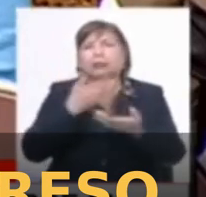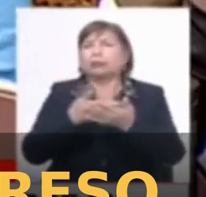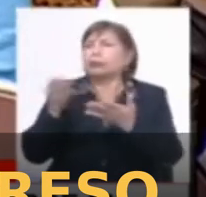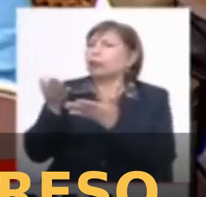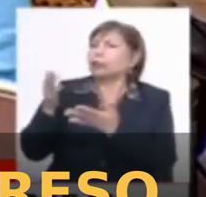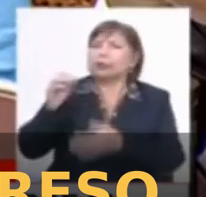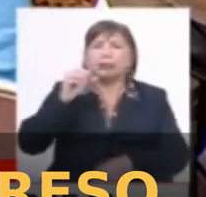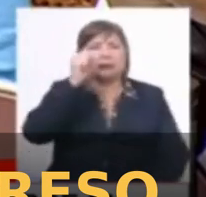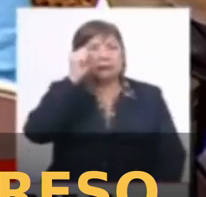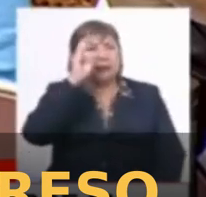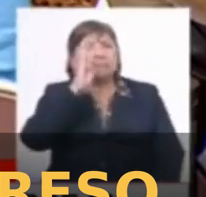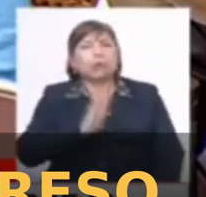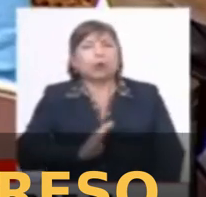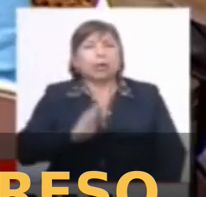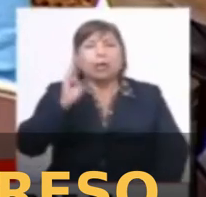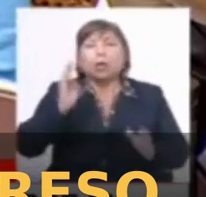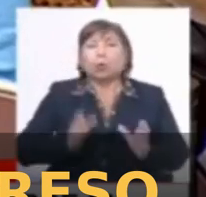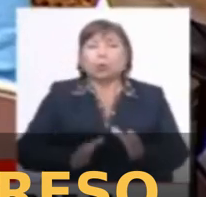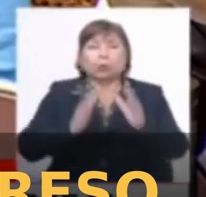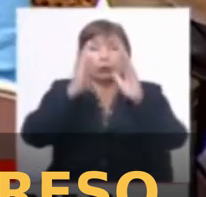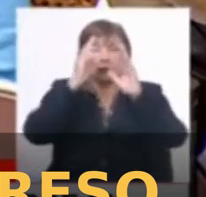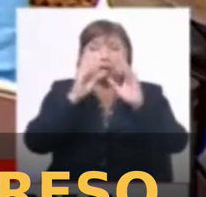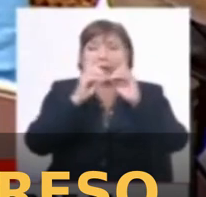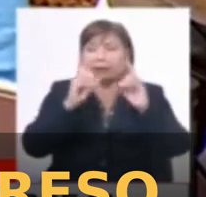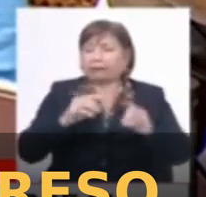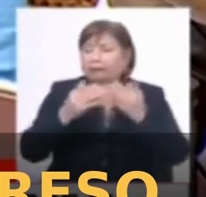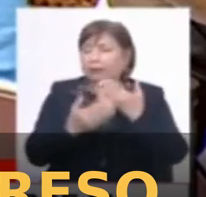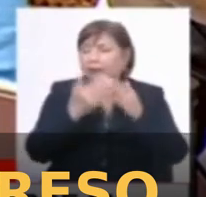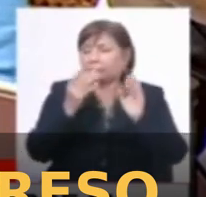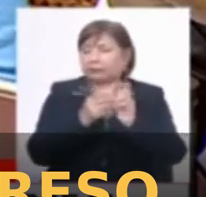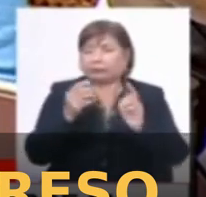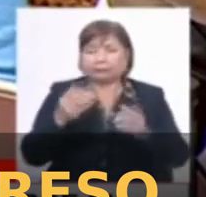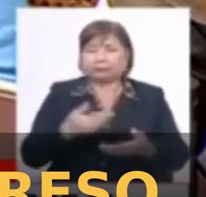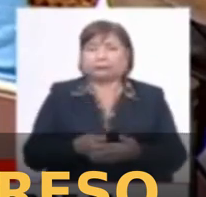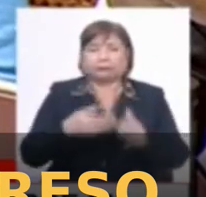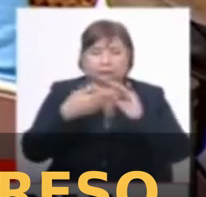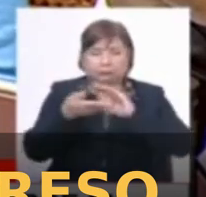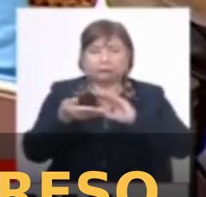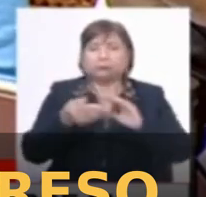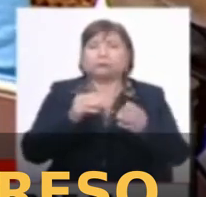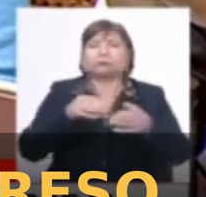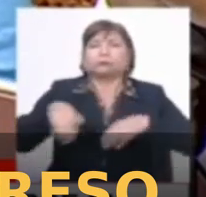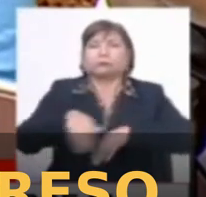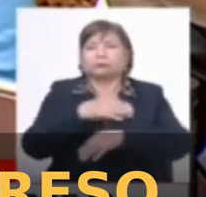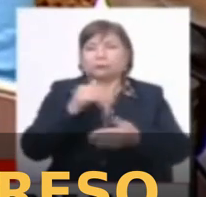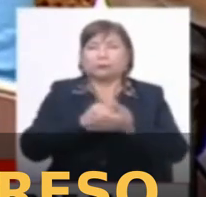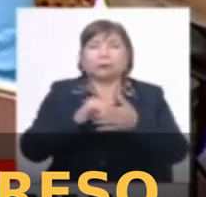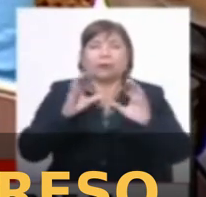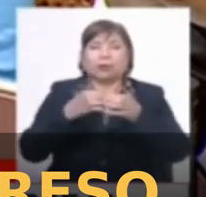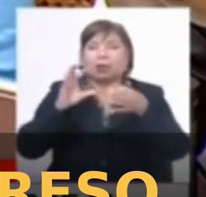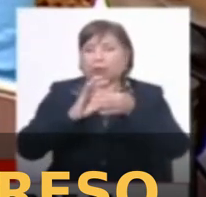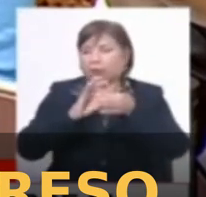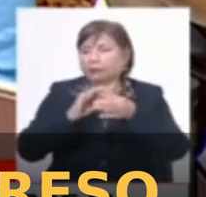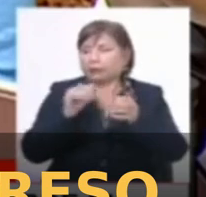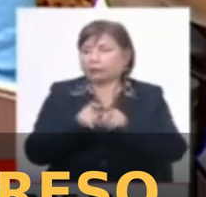Borja, en un departamento frente a un parque. Bueno, la dirección se la voy a proporcionar mi abogado en su momento. Es parte de la colaboración